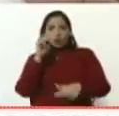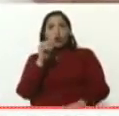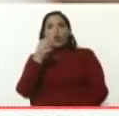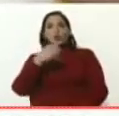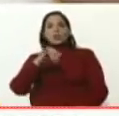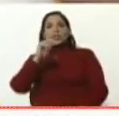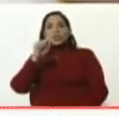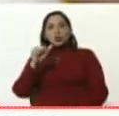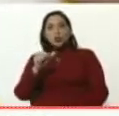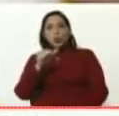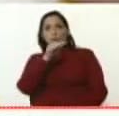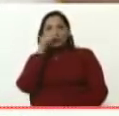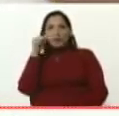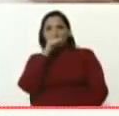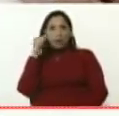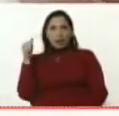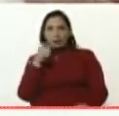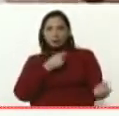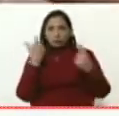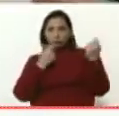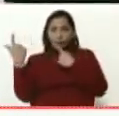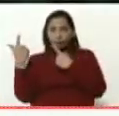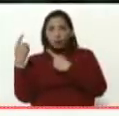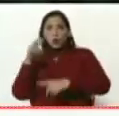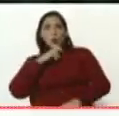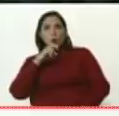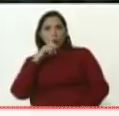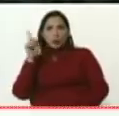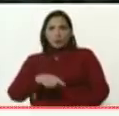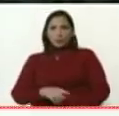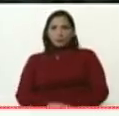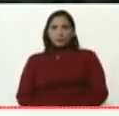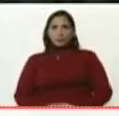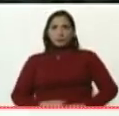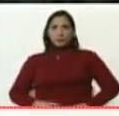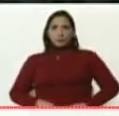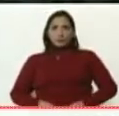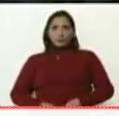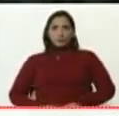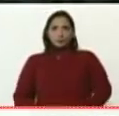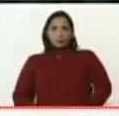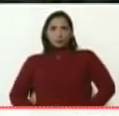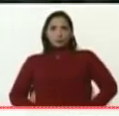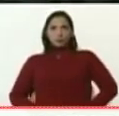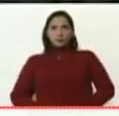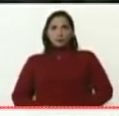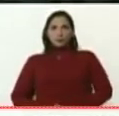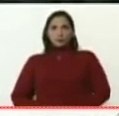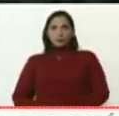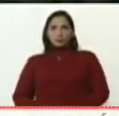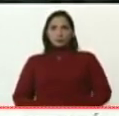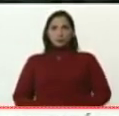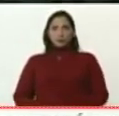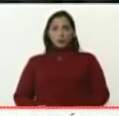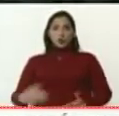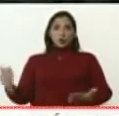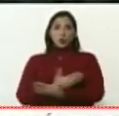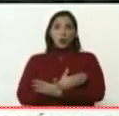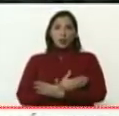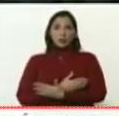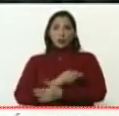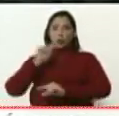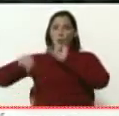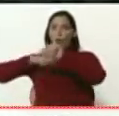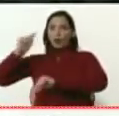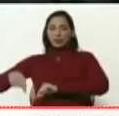traficante de droga, Andrés Antonio Fernández Soto, para robarse unos cohetes RPG, para montar un